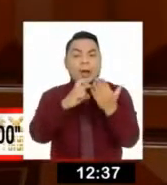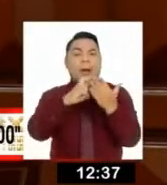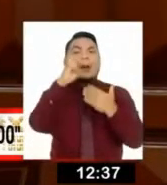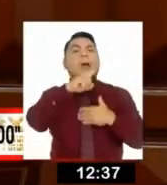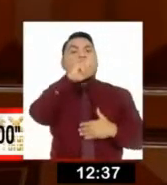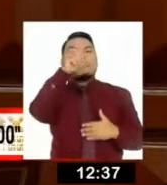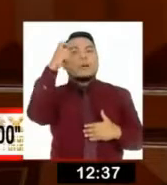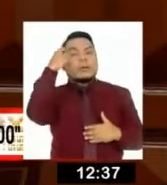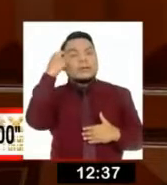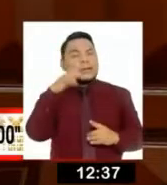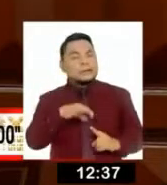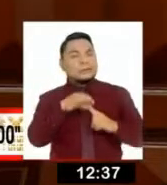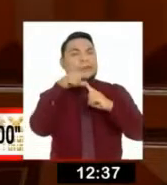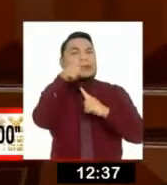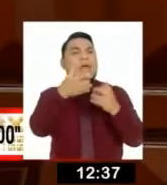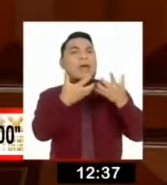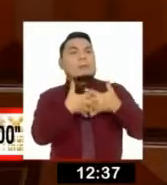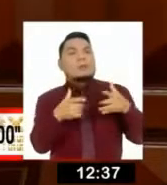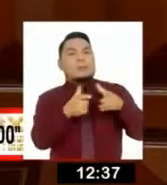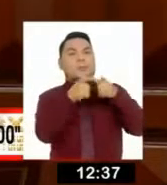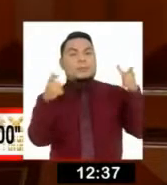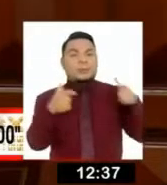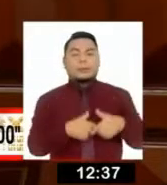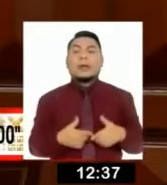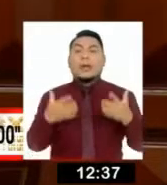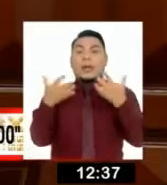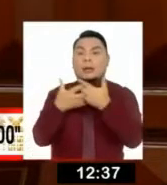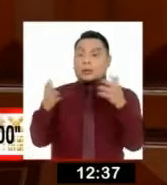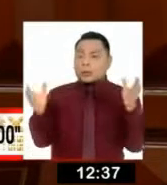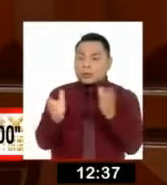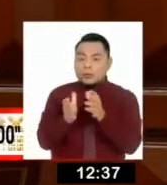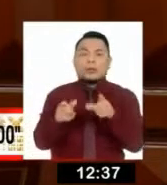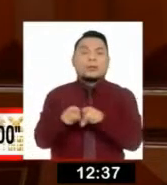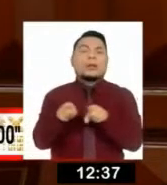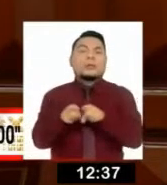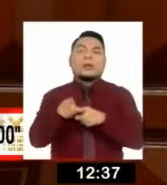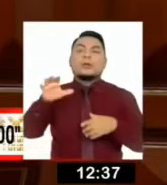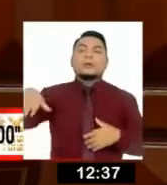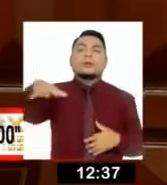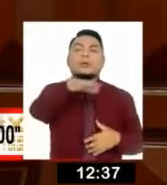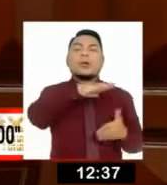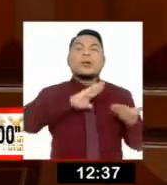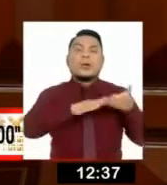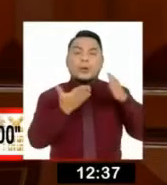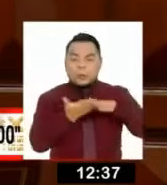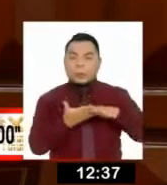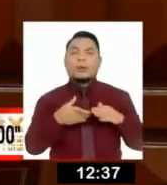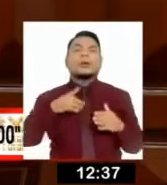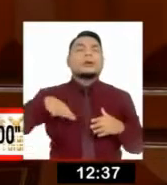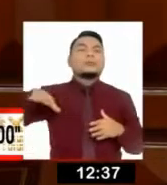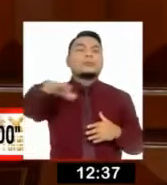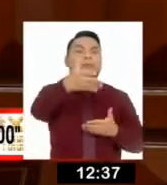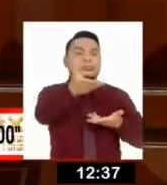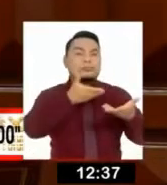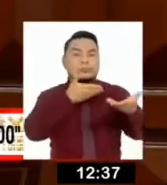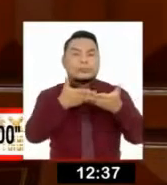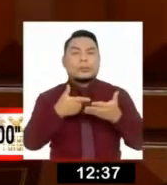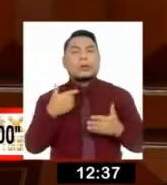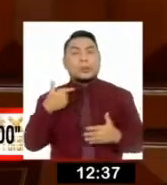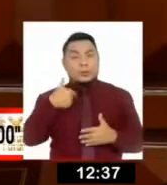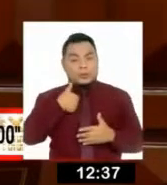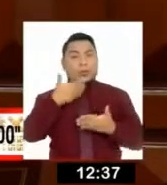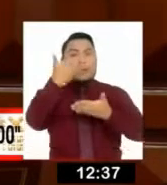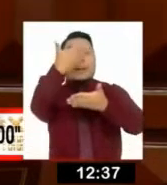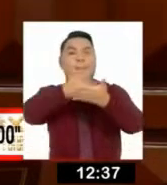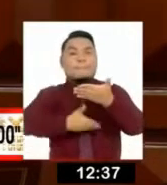específicas para la gran empresa, para los pequeños negocios y para los sectores comunales y cooperativos. Revisaremos